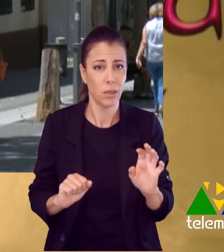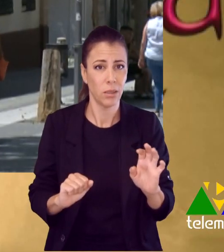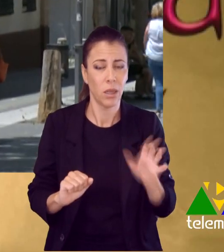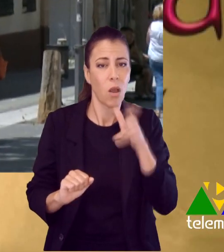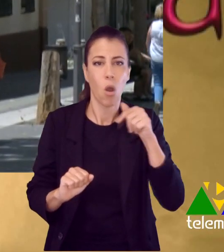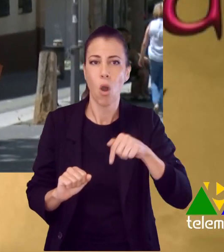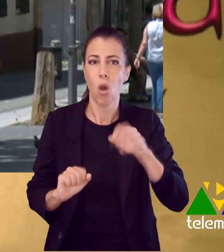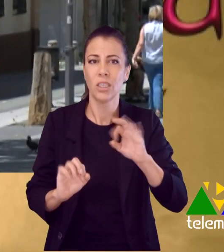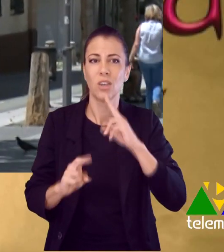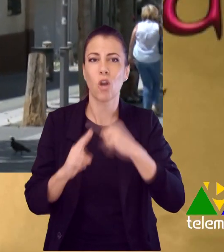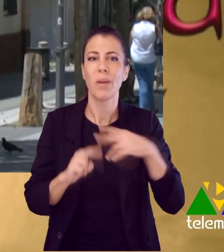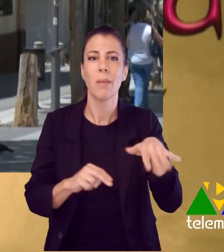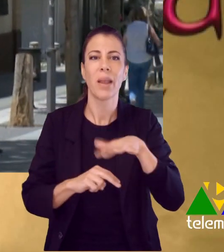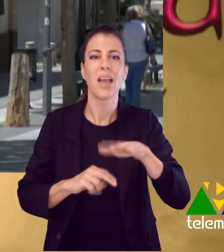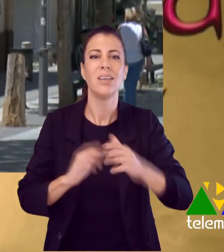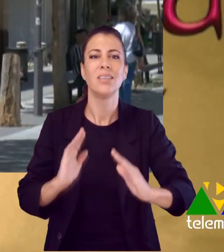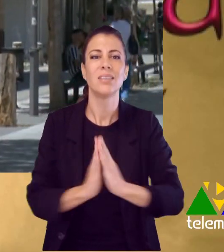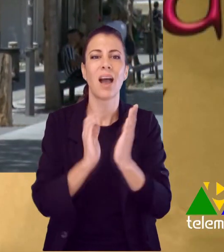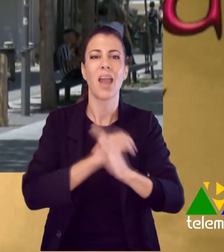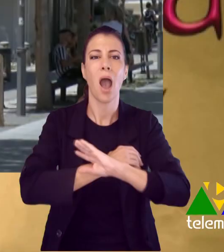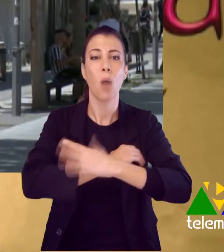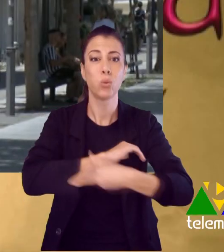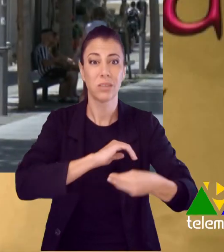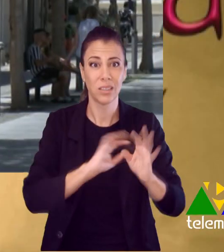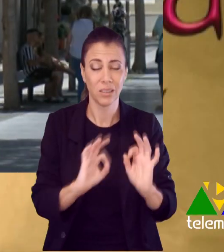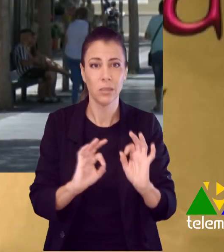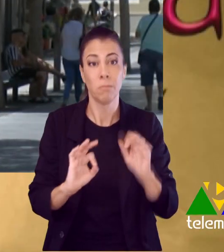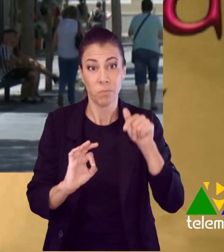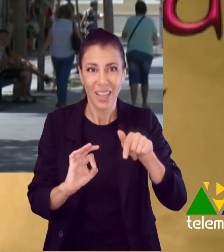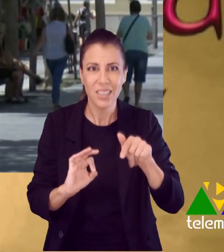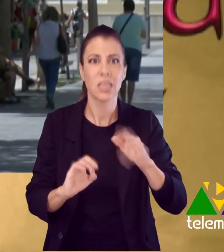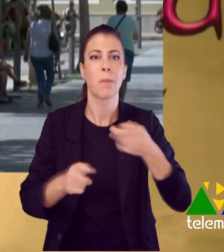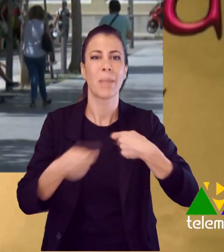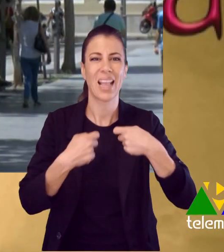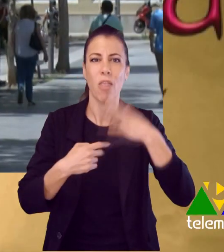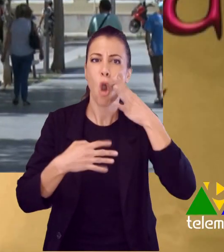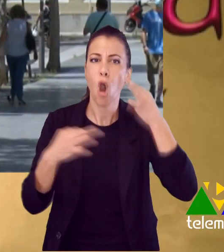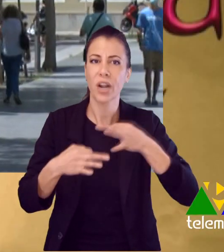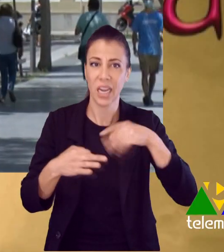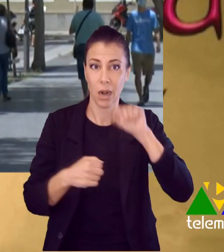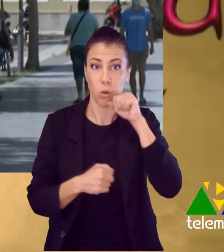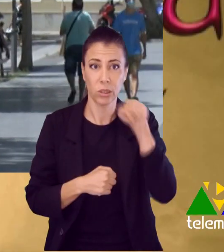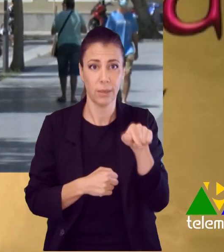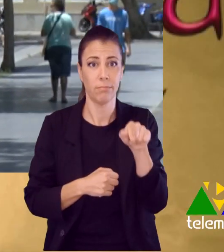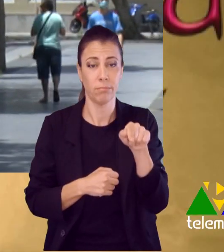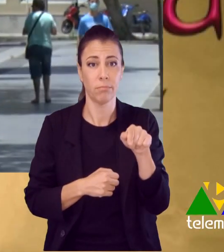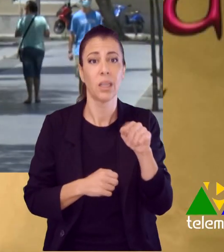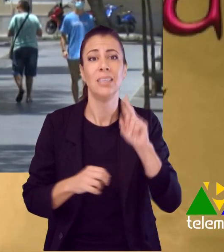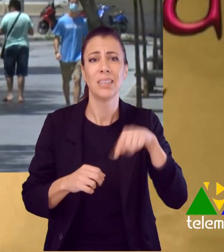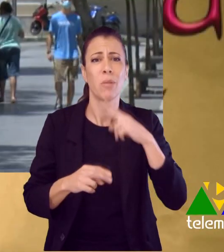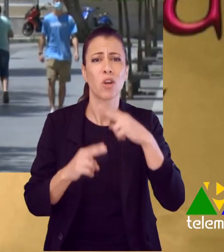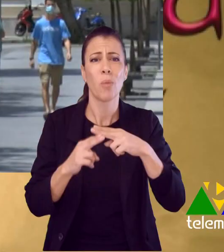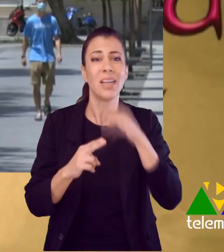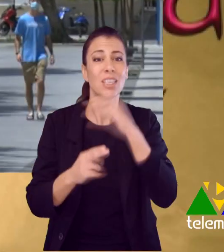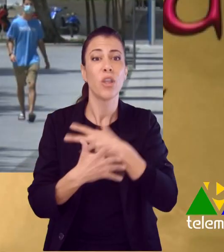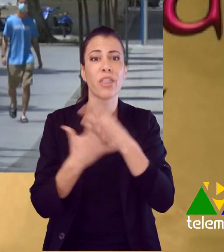Lo que hoy es la Plaza San Agustín, o la avenida San Agustín, ese es el mercado original de Motril, esa zona de ahí, el mercado de las verduras que le decían en el